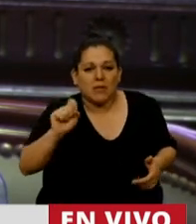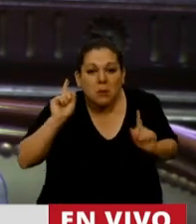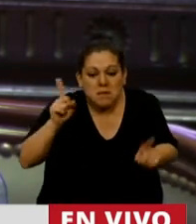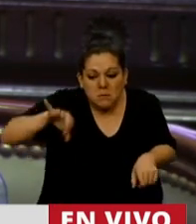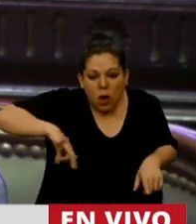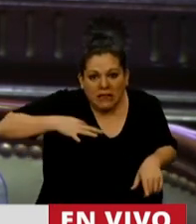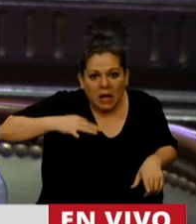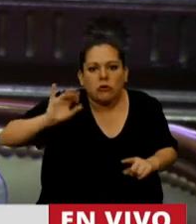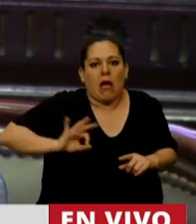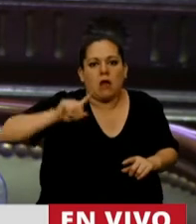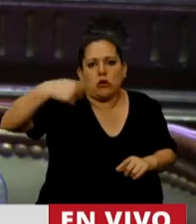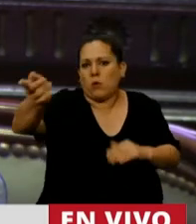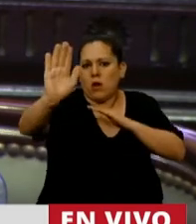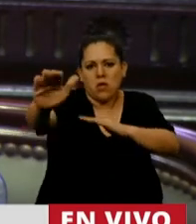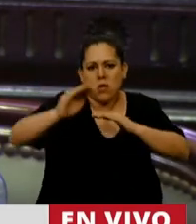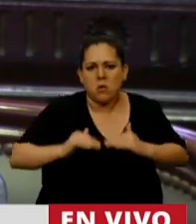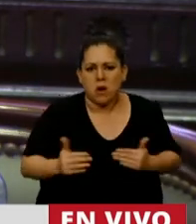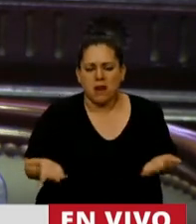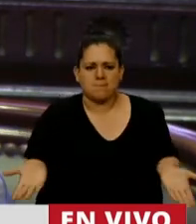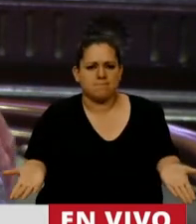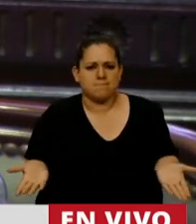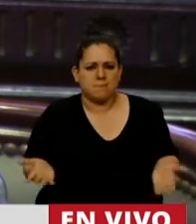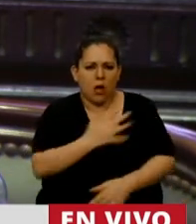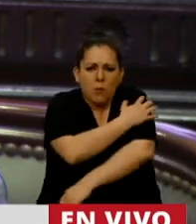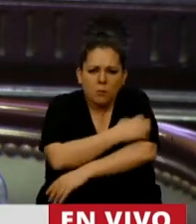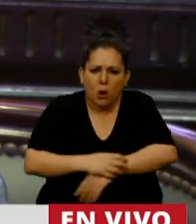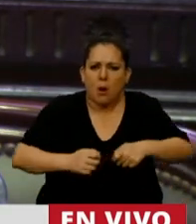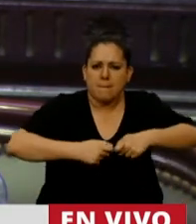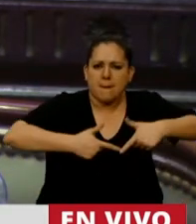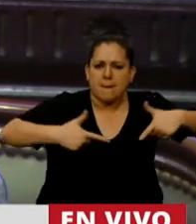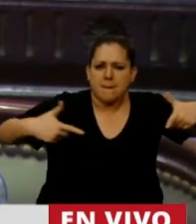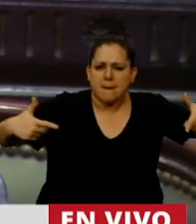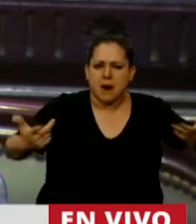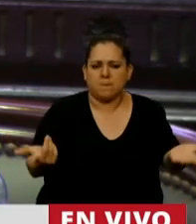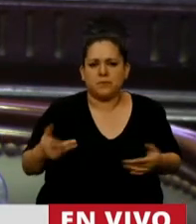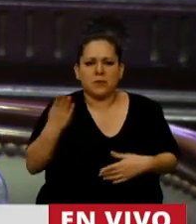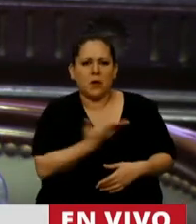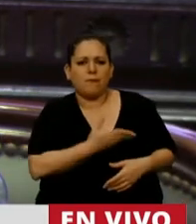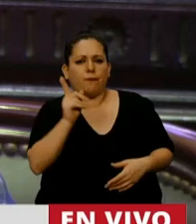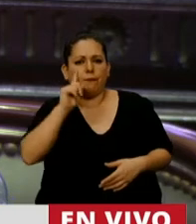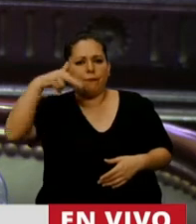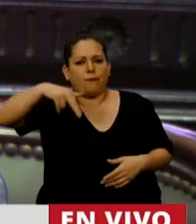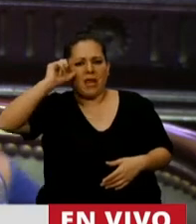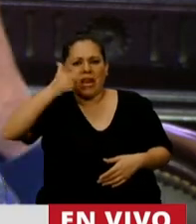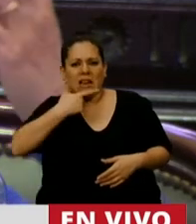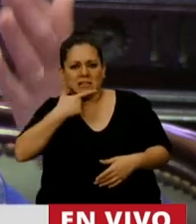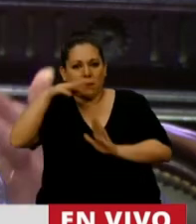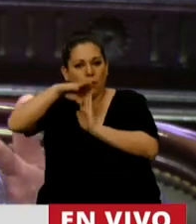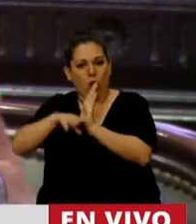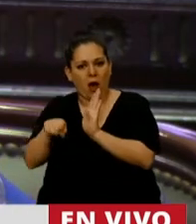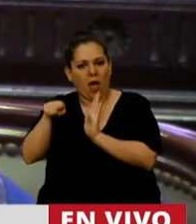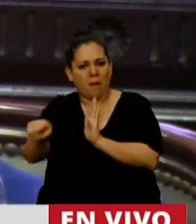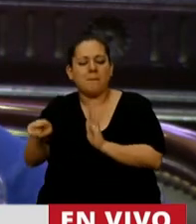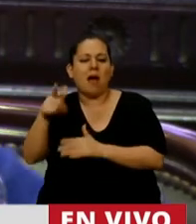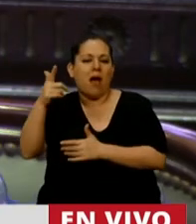2020 con la inflación y la pobreza creciendo. El FINES, otro programa fundamental para nuestros jóvenes que